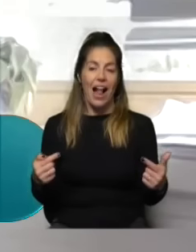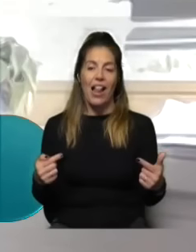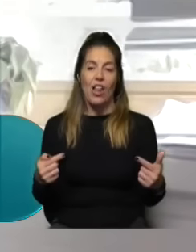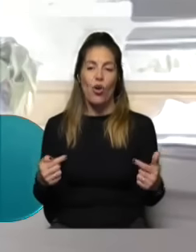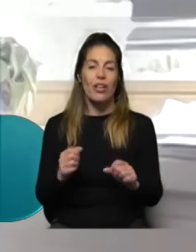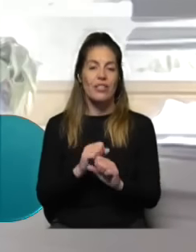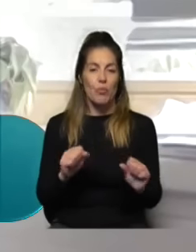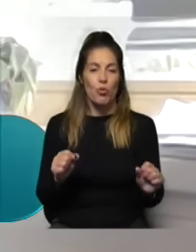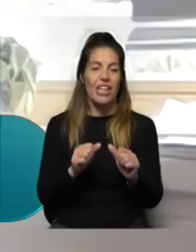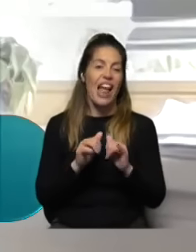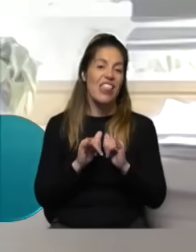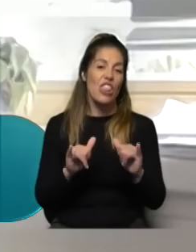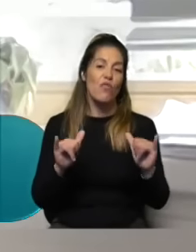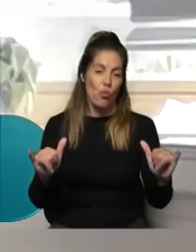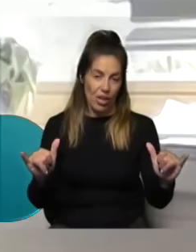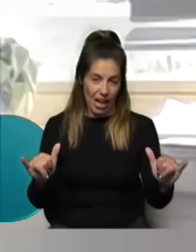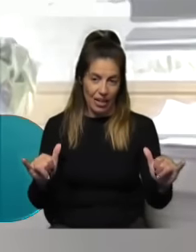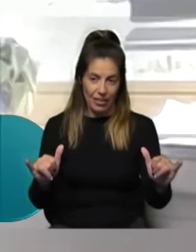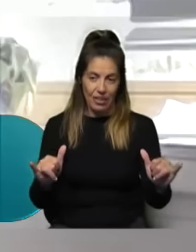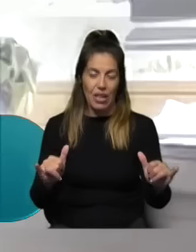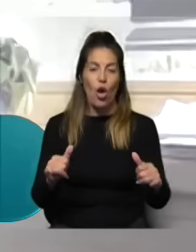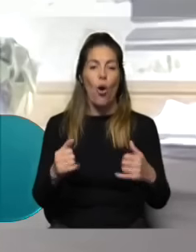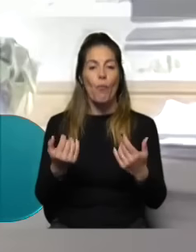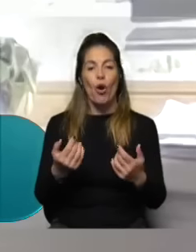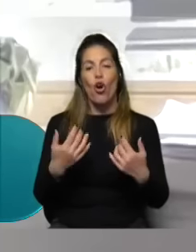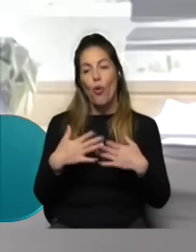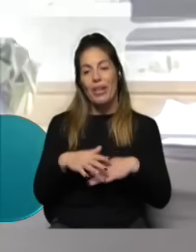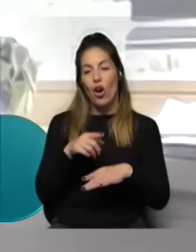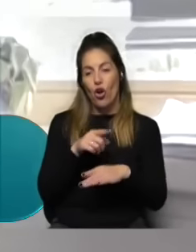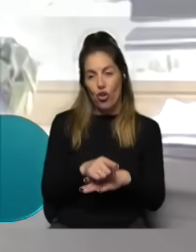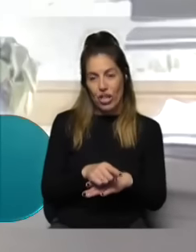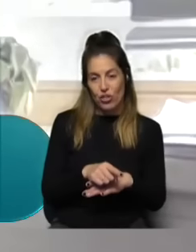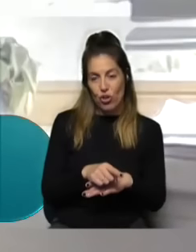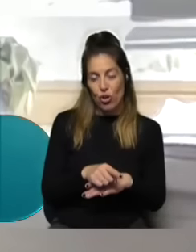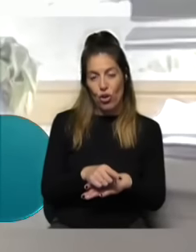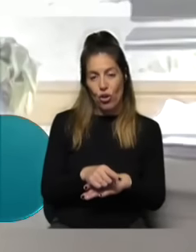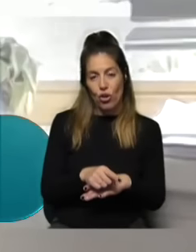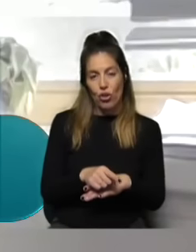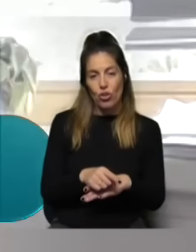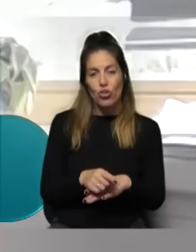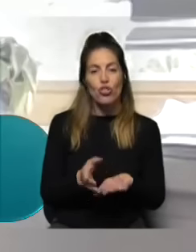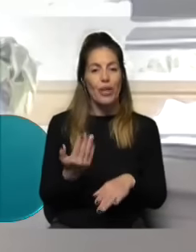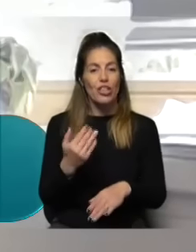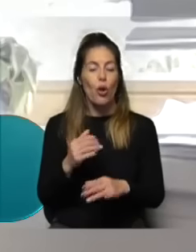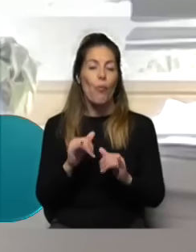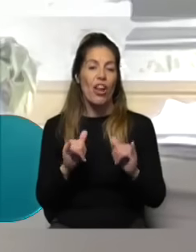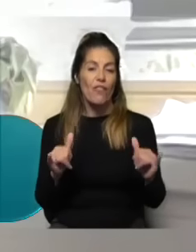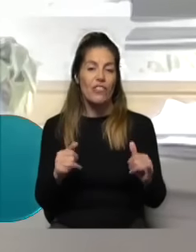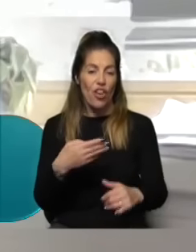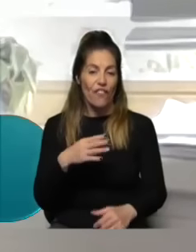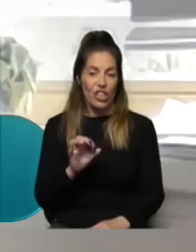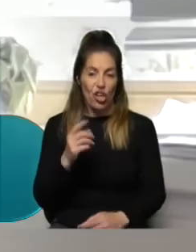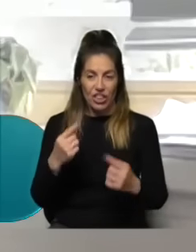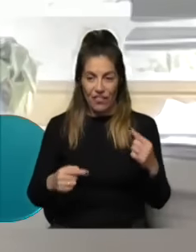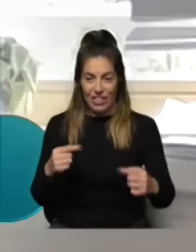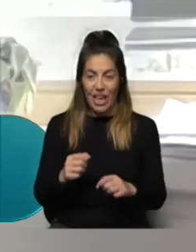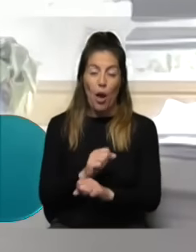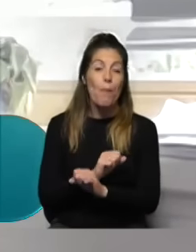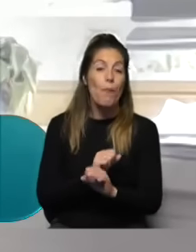se pudiera divulgar para otros lados. Entonces, un poco combinado con eso, pero sobre todo por el tema de datos de biodiversidad, o sea, de